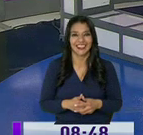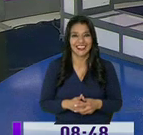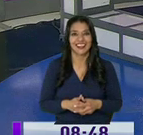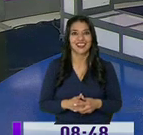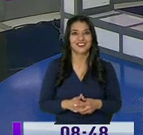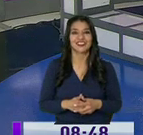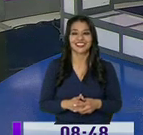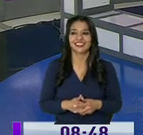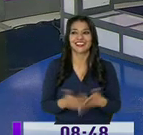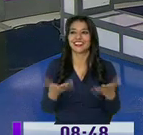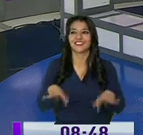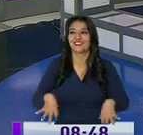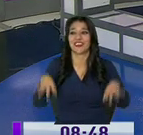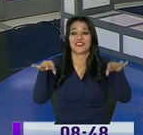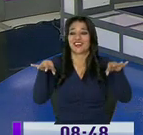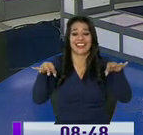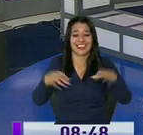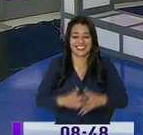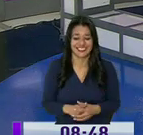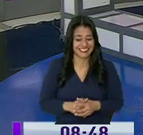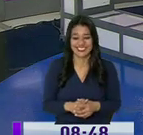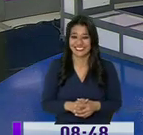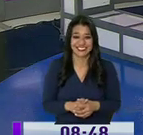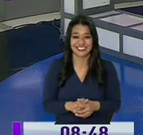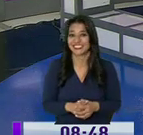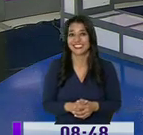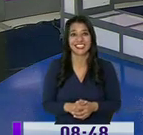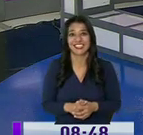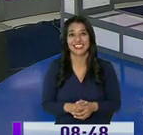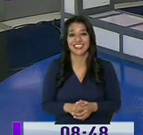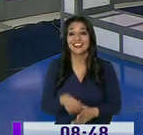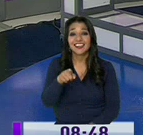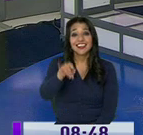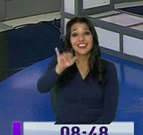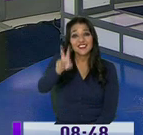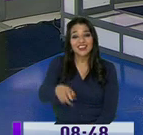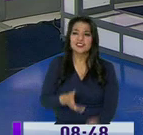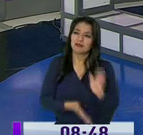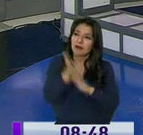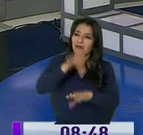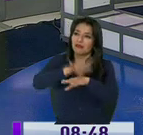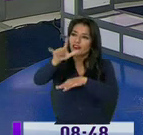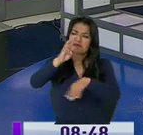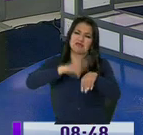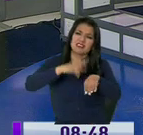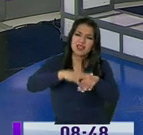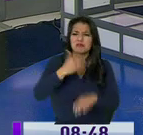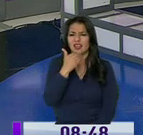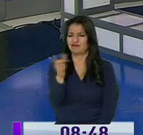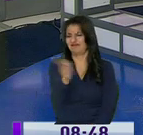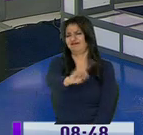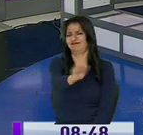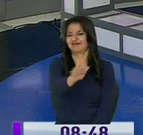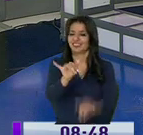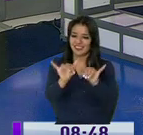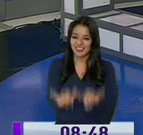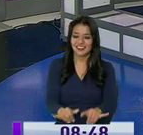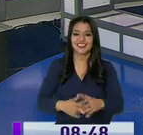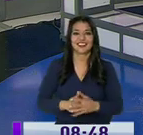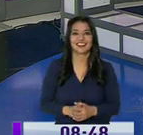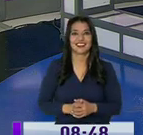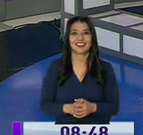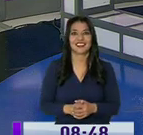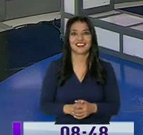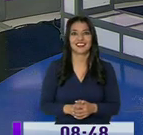No tenemos la capacidad económica para hacer eso. El señor Casamen, que Miami, que Miami. Ay, vamos a ver, le invito a la